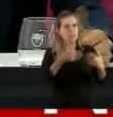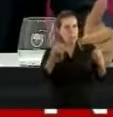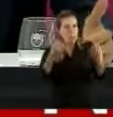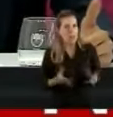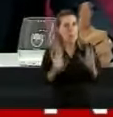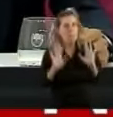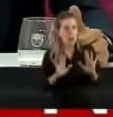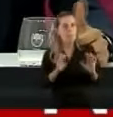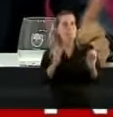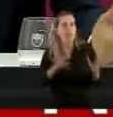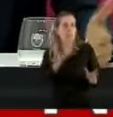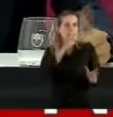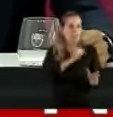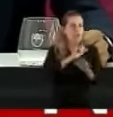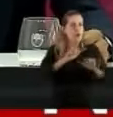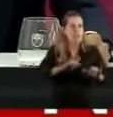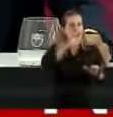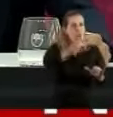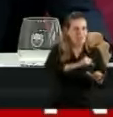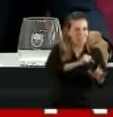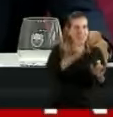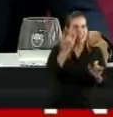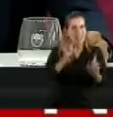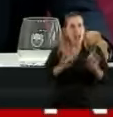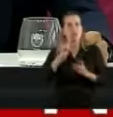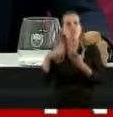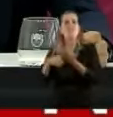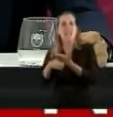dar datos, eso lo han dado los fiscales.